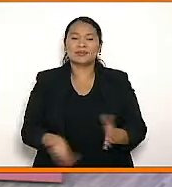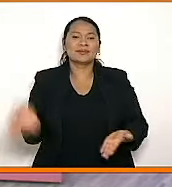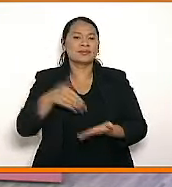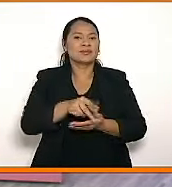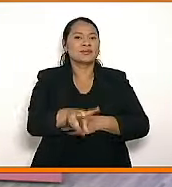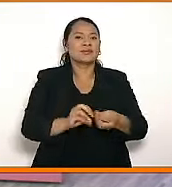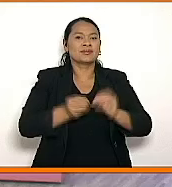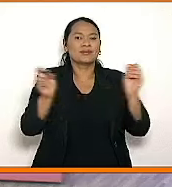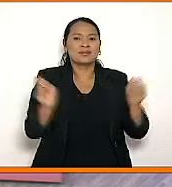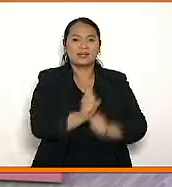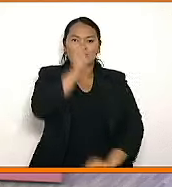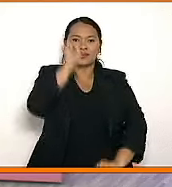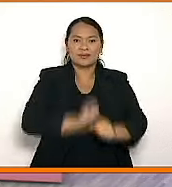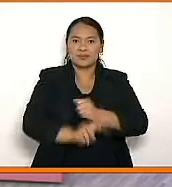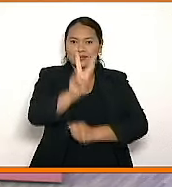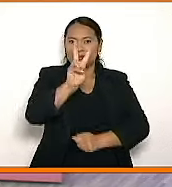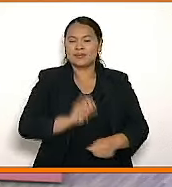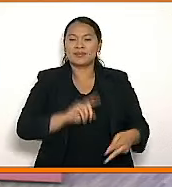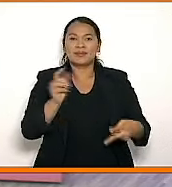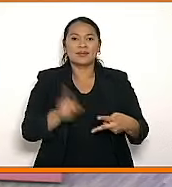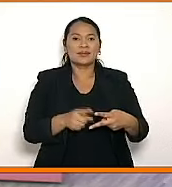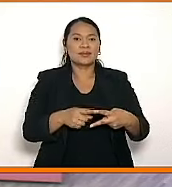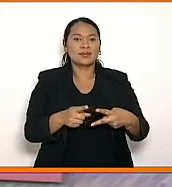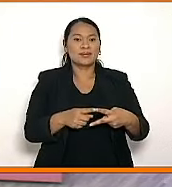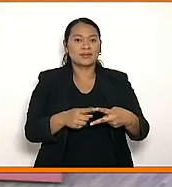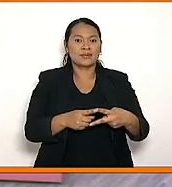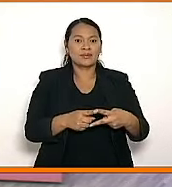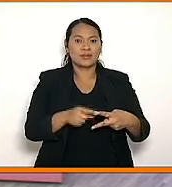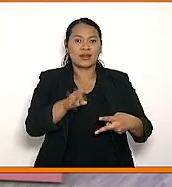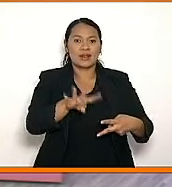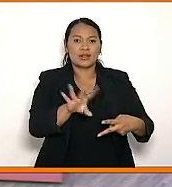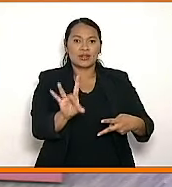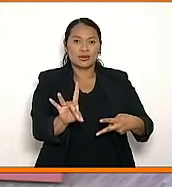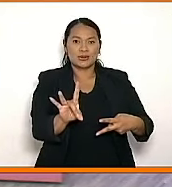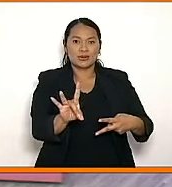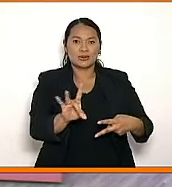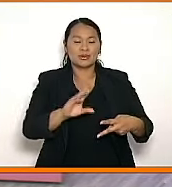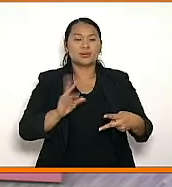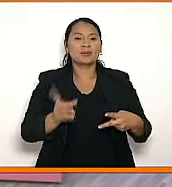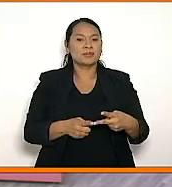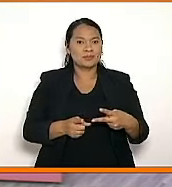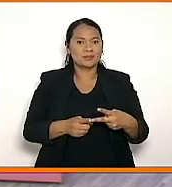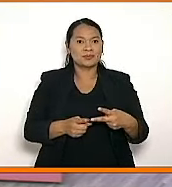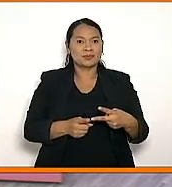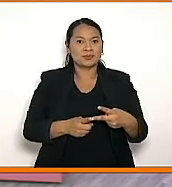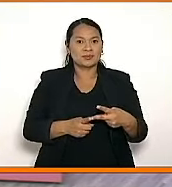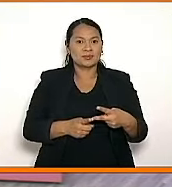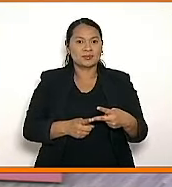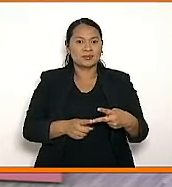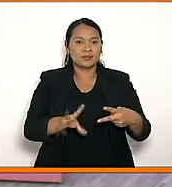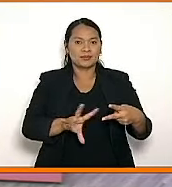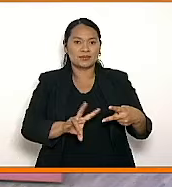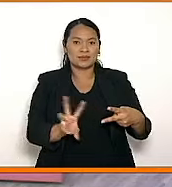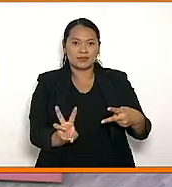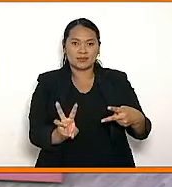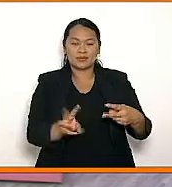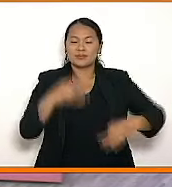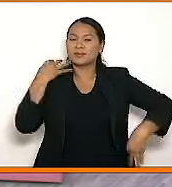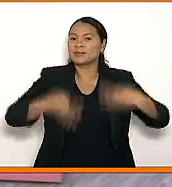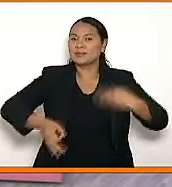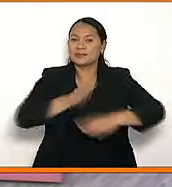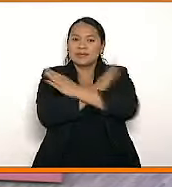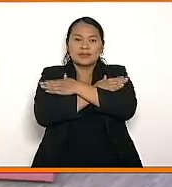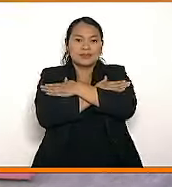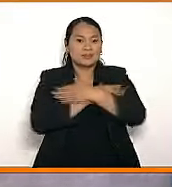números ganadores en premiados en esta tarde. Posición 1, 48. Posición 2, 76.